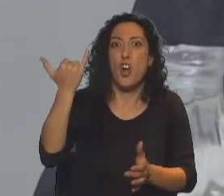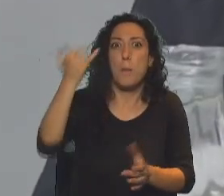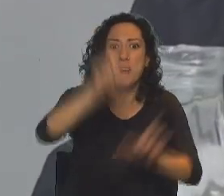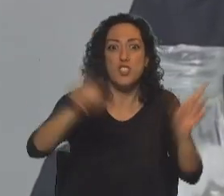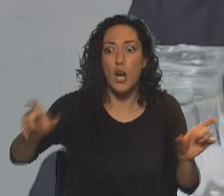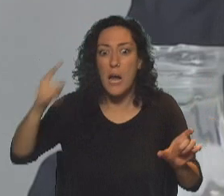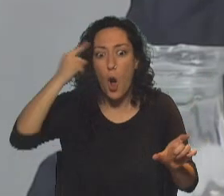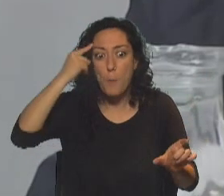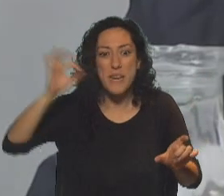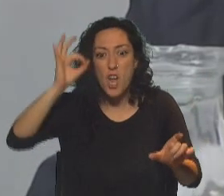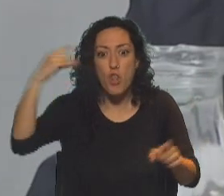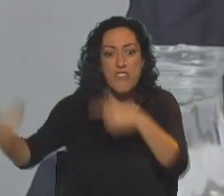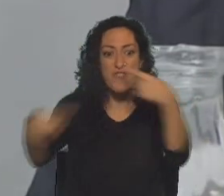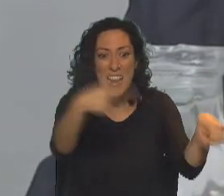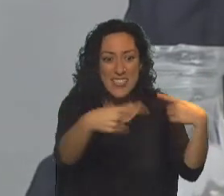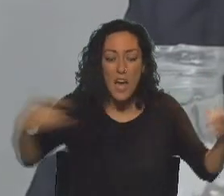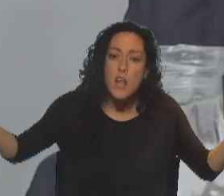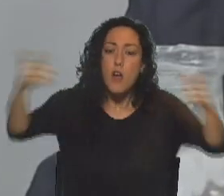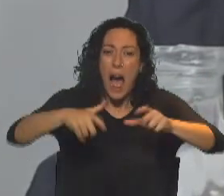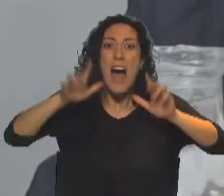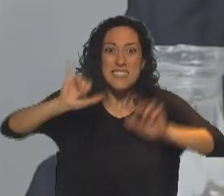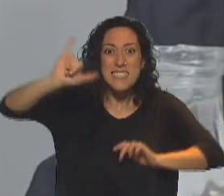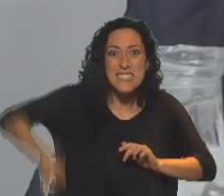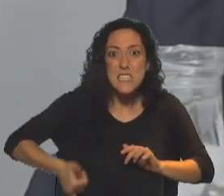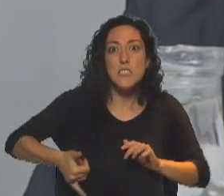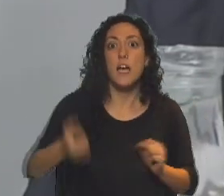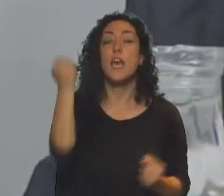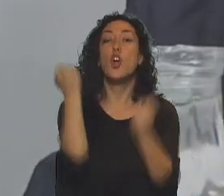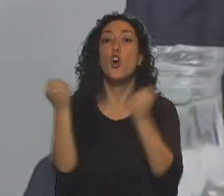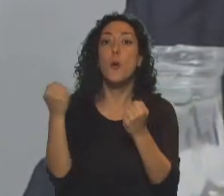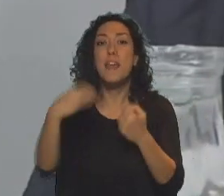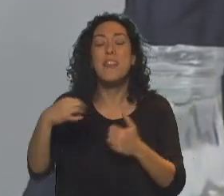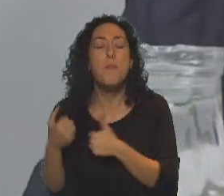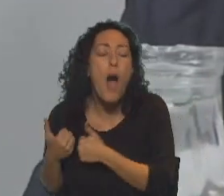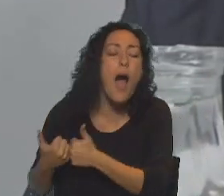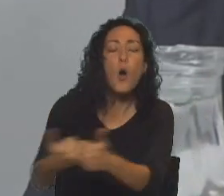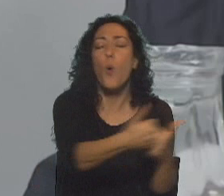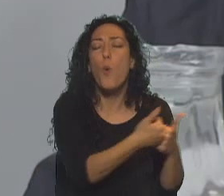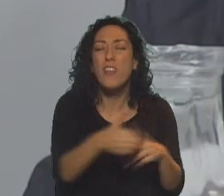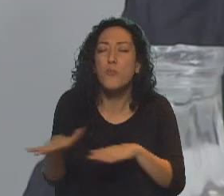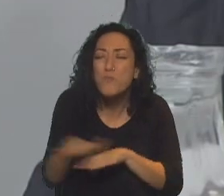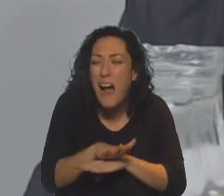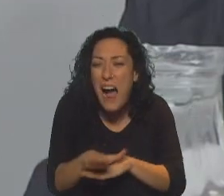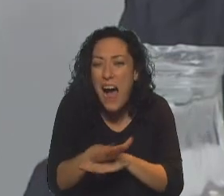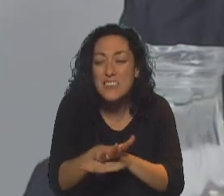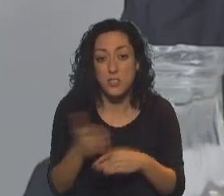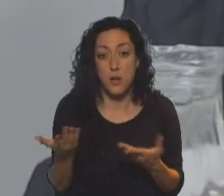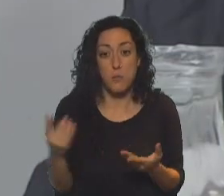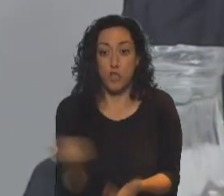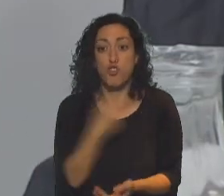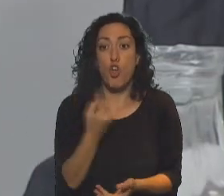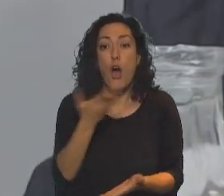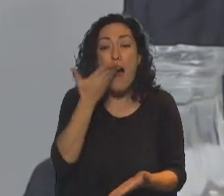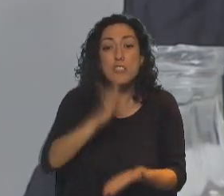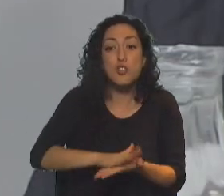que piensan distintos y ver si al menos en economía podemos tener un acuerdo mínimo, porque todos hablan de la inflación.